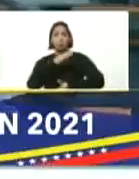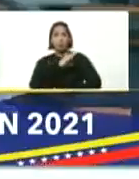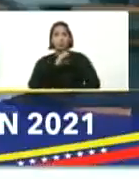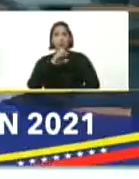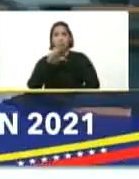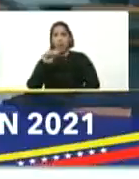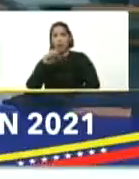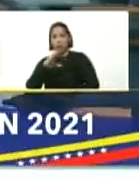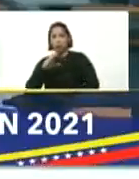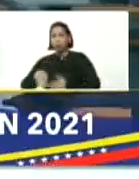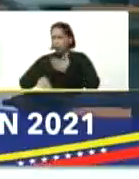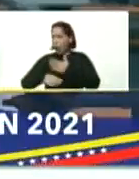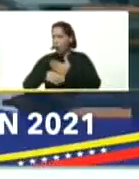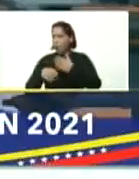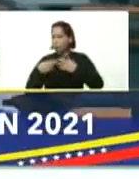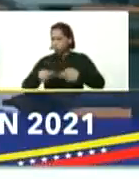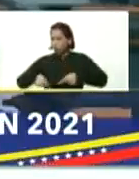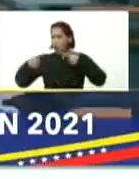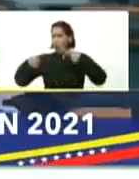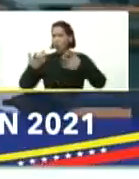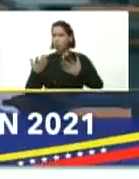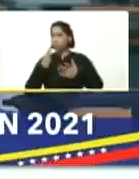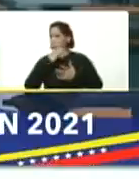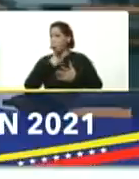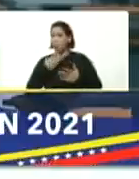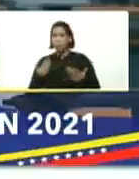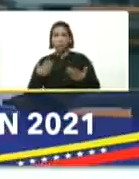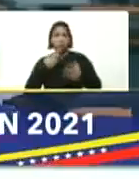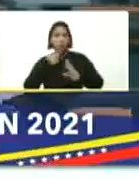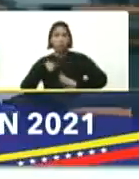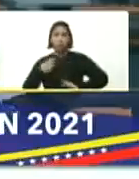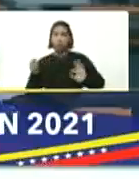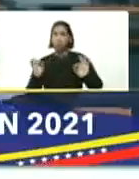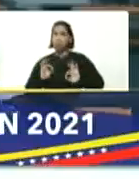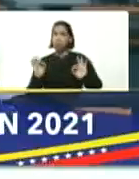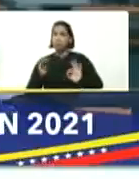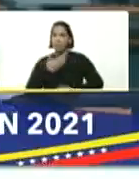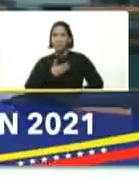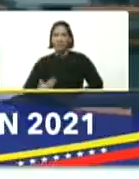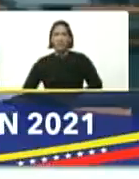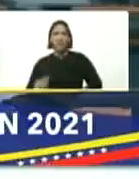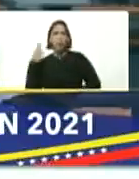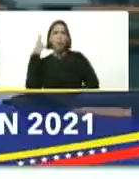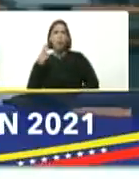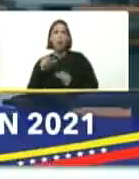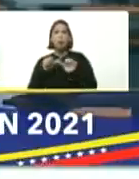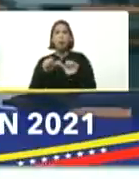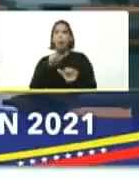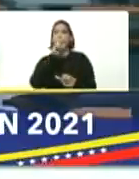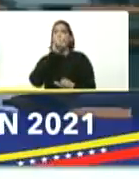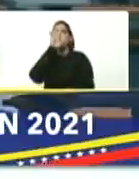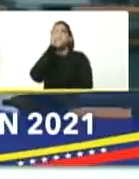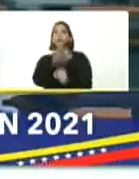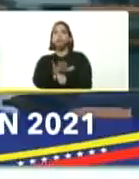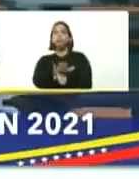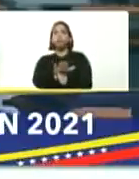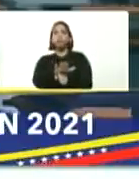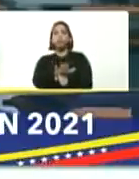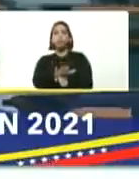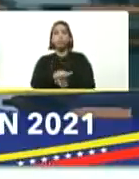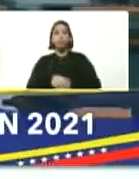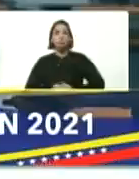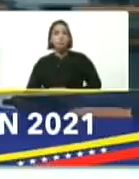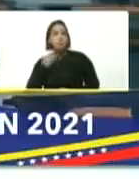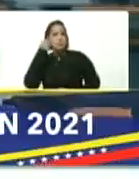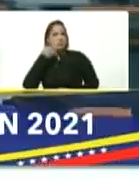debate. No me ha respondido, no me ha respondido. El presidente de Uruguay se quedó callado y mudo.